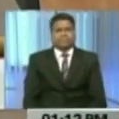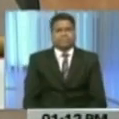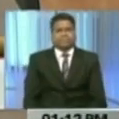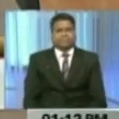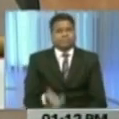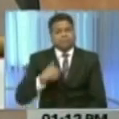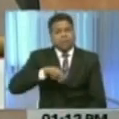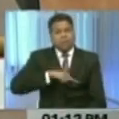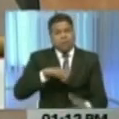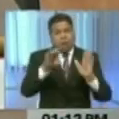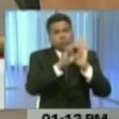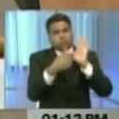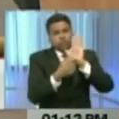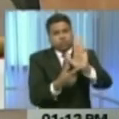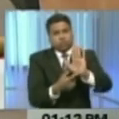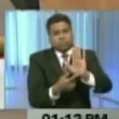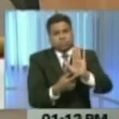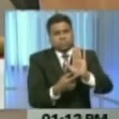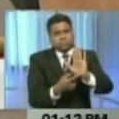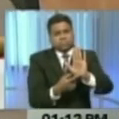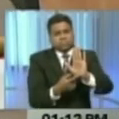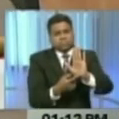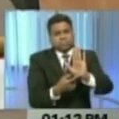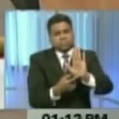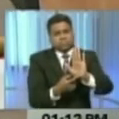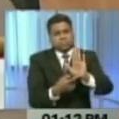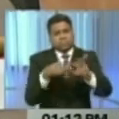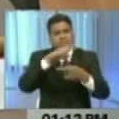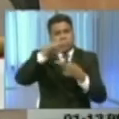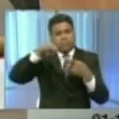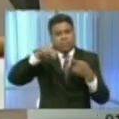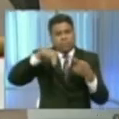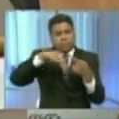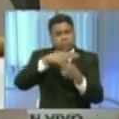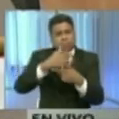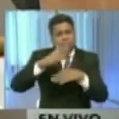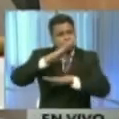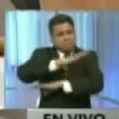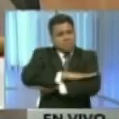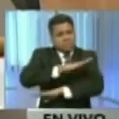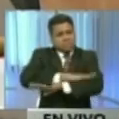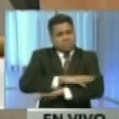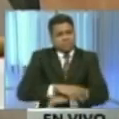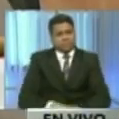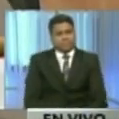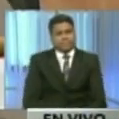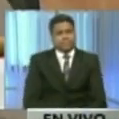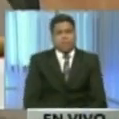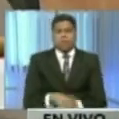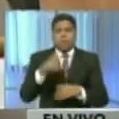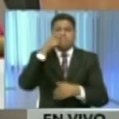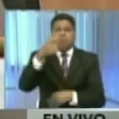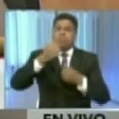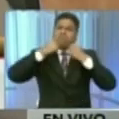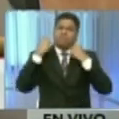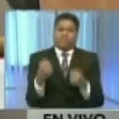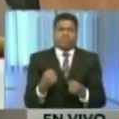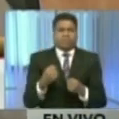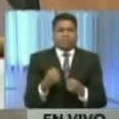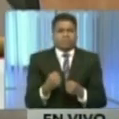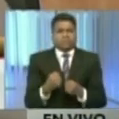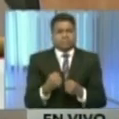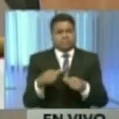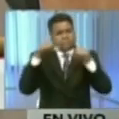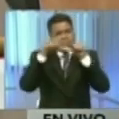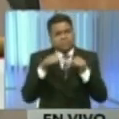en nuestra conducción de revolución pacífica. Pero no se confundan, porque aquí hay un pueblo firme, determinado